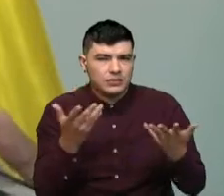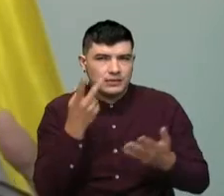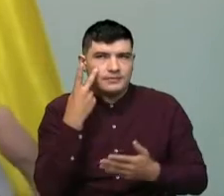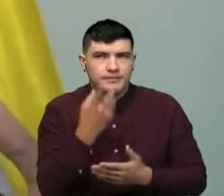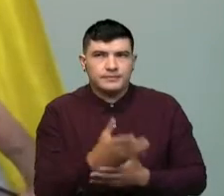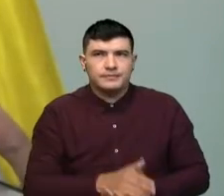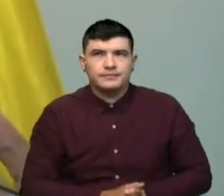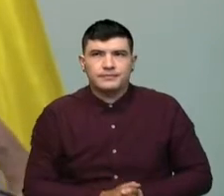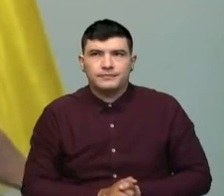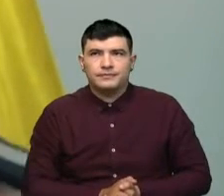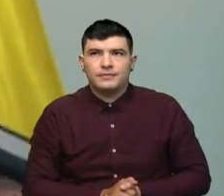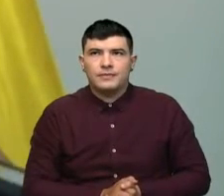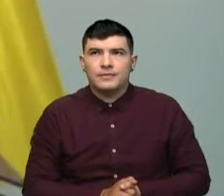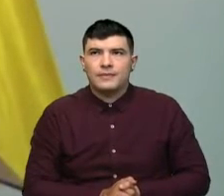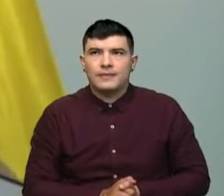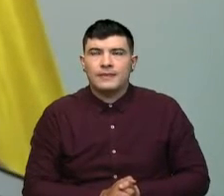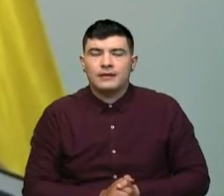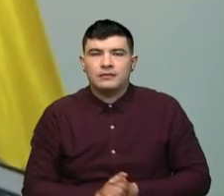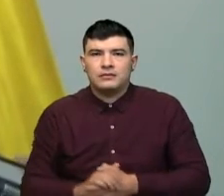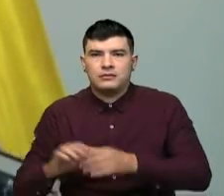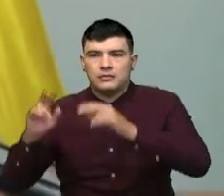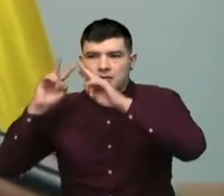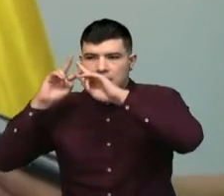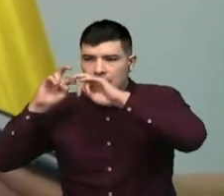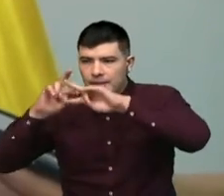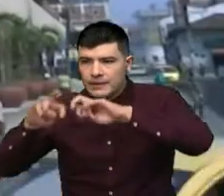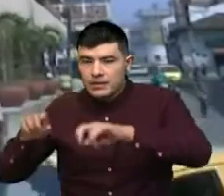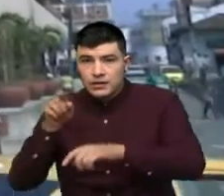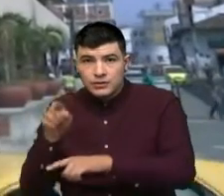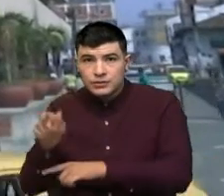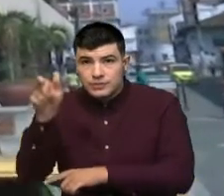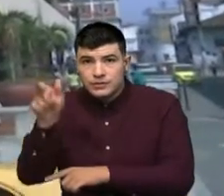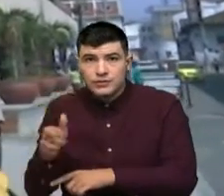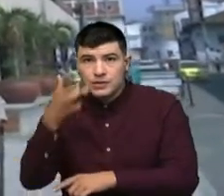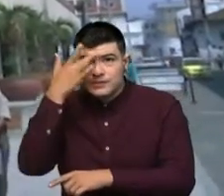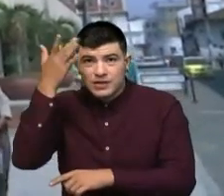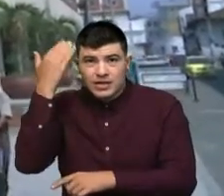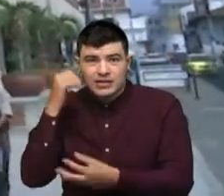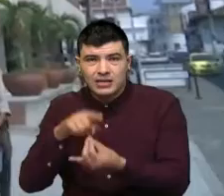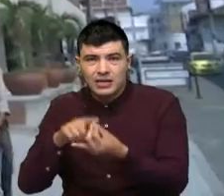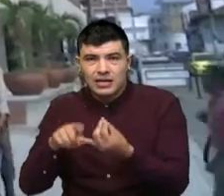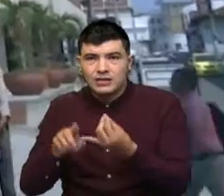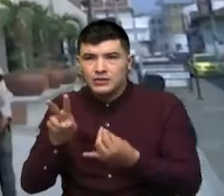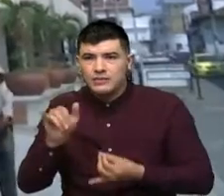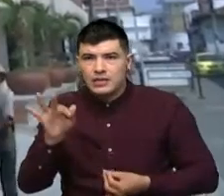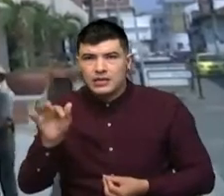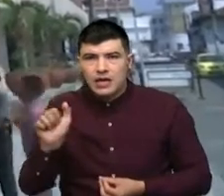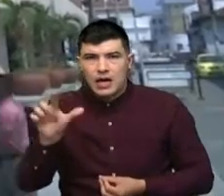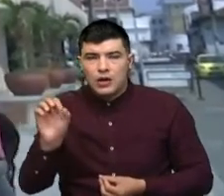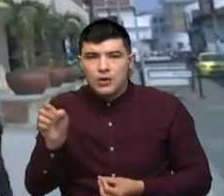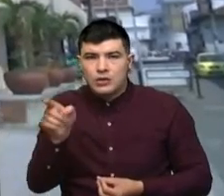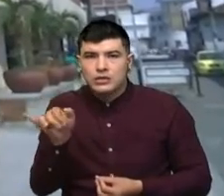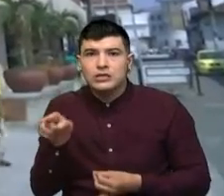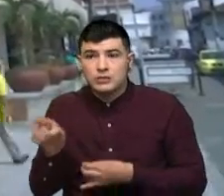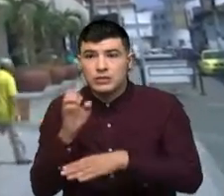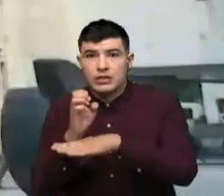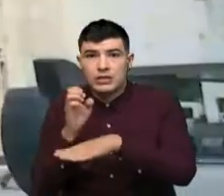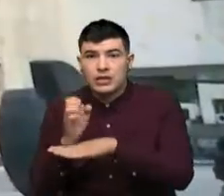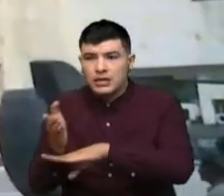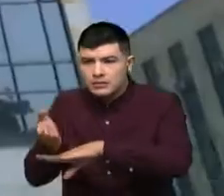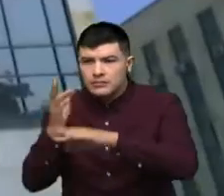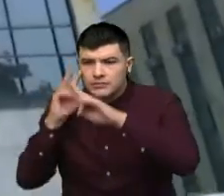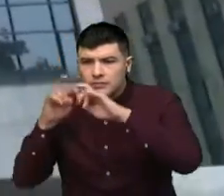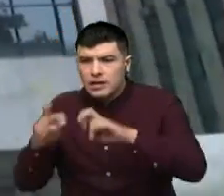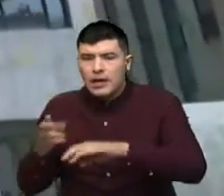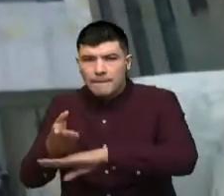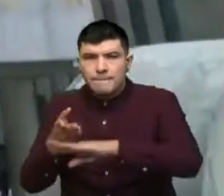ante investigación que le adelantara la procuraduría por el caso de vital oye el ente de investigación solicitó su renuncia razón